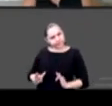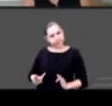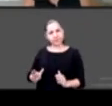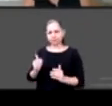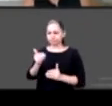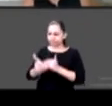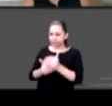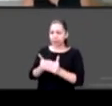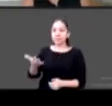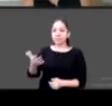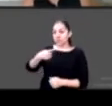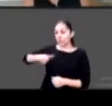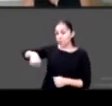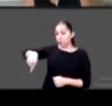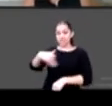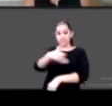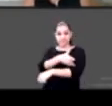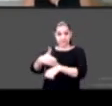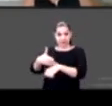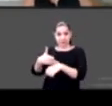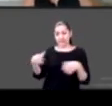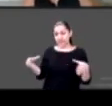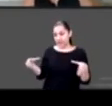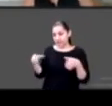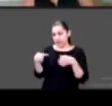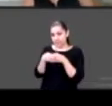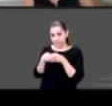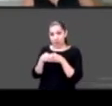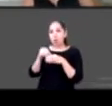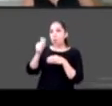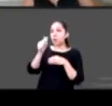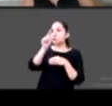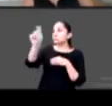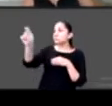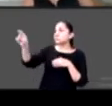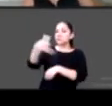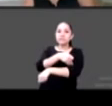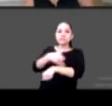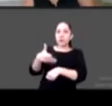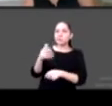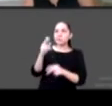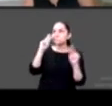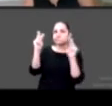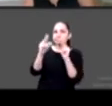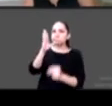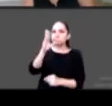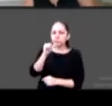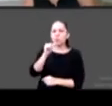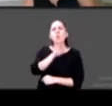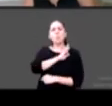podemos llamar, los podemos contactar y traerlos dentro de la familia. La próxima, por favor.